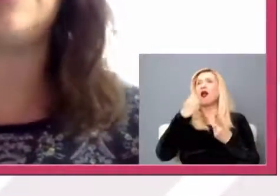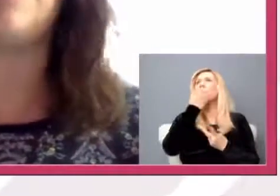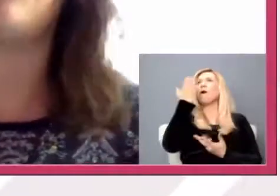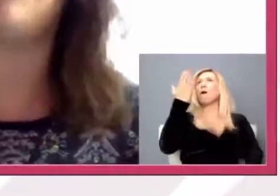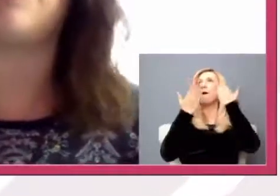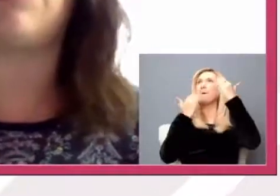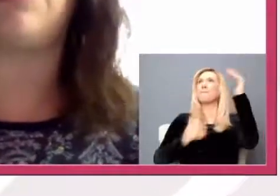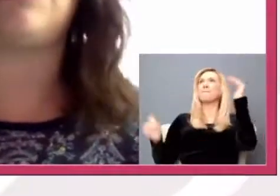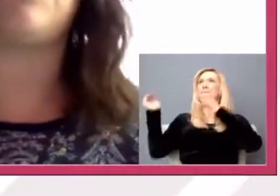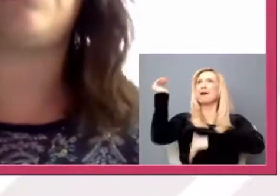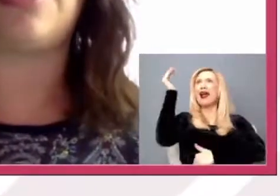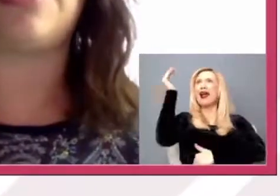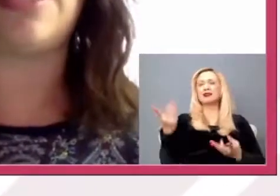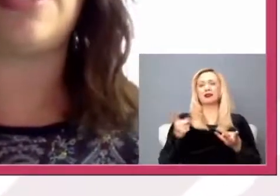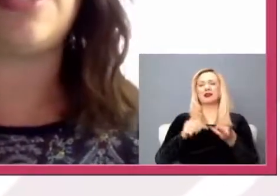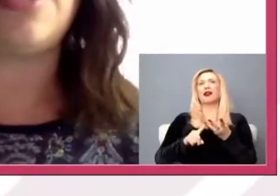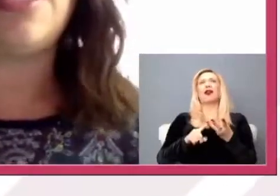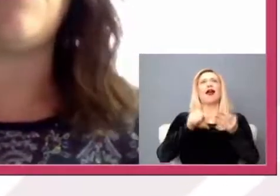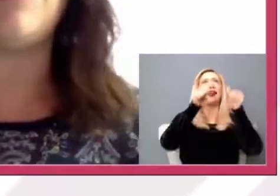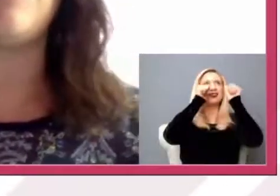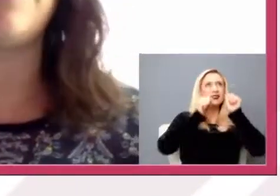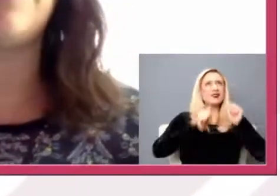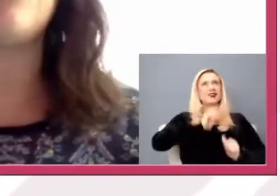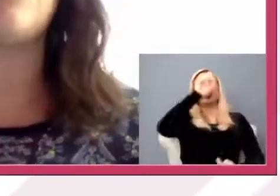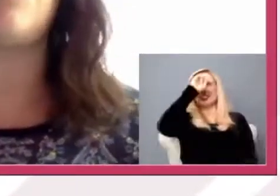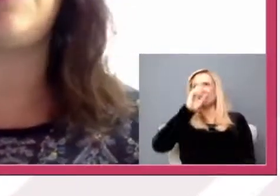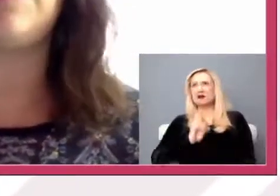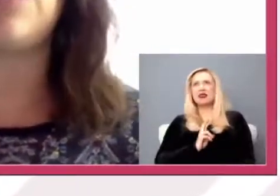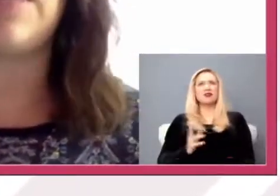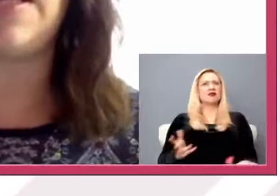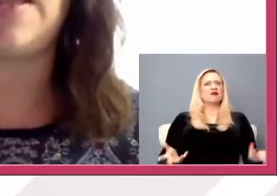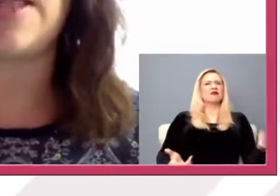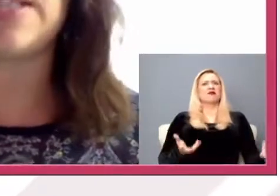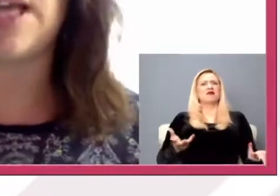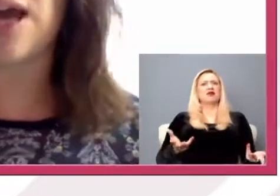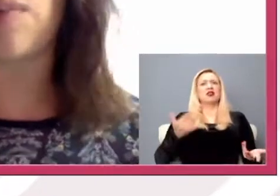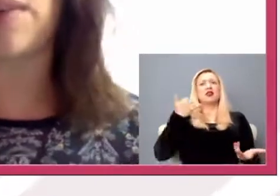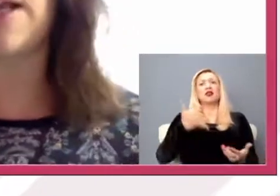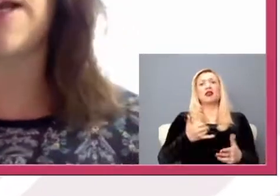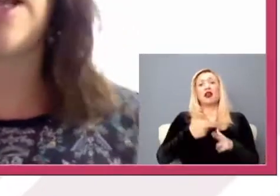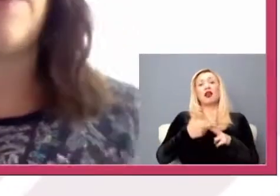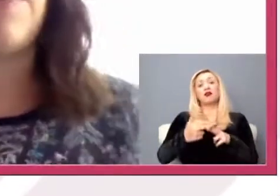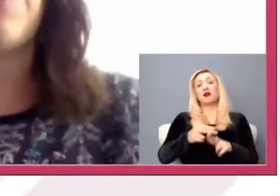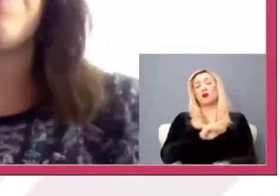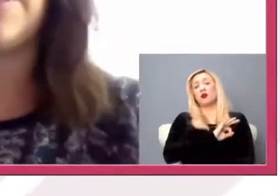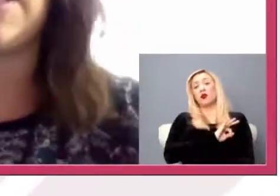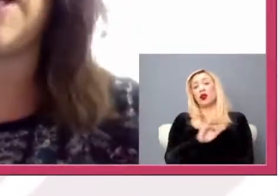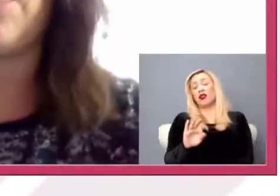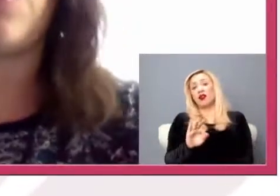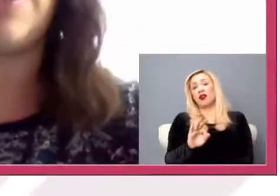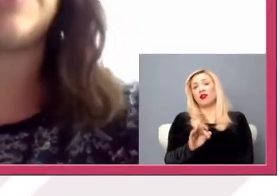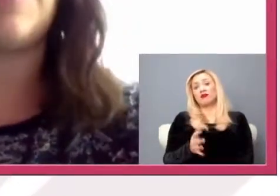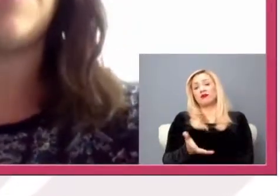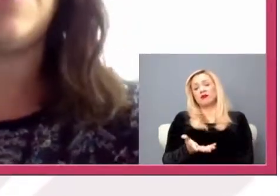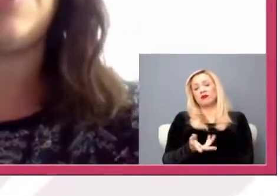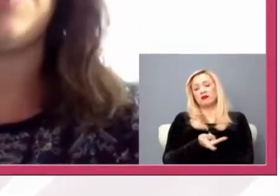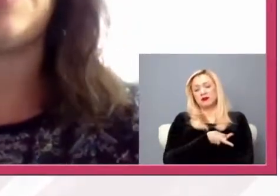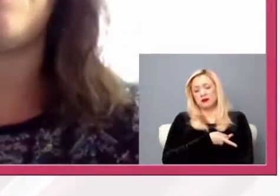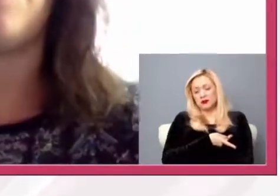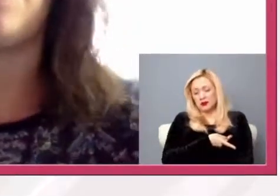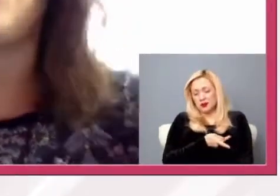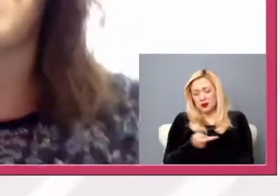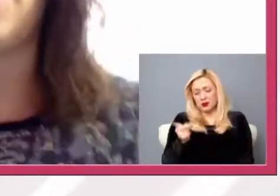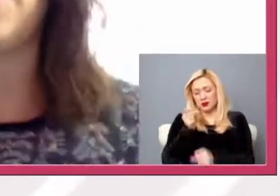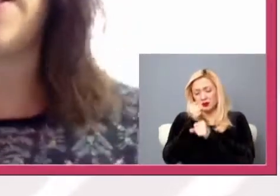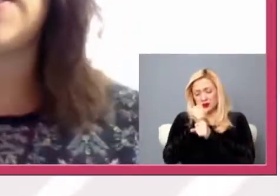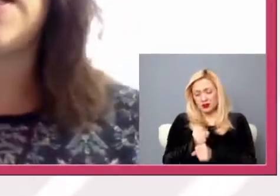de recibir un trato digno en su vida diaria, igual que aumenta sus posibilidades de de permanecer en la pobreza y de